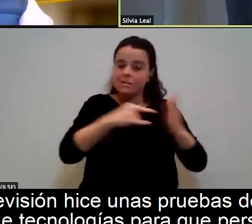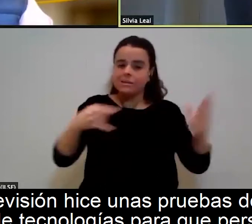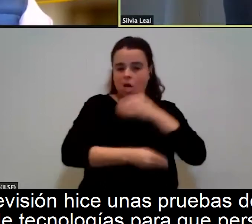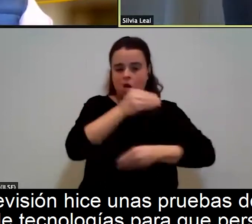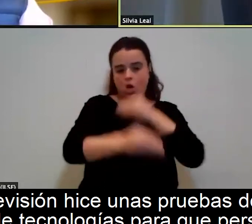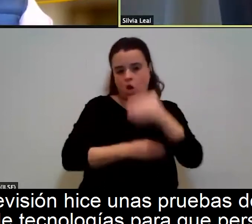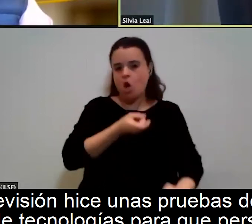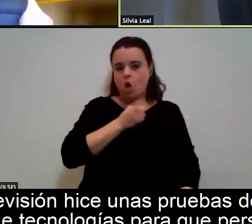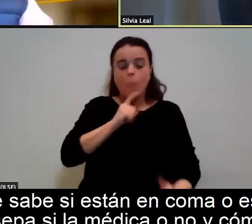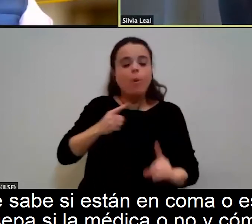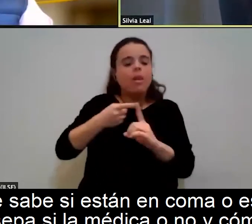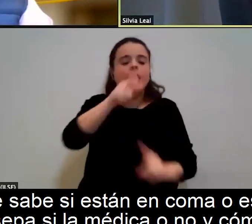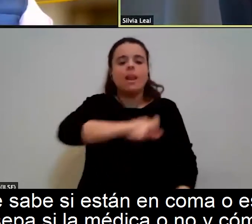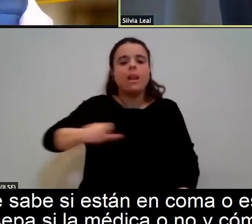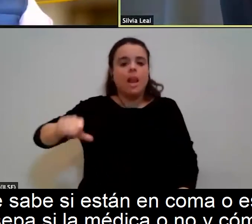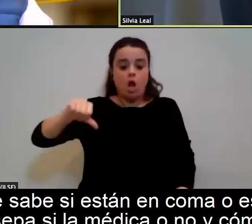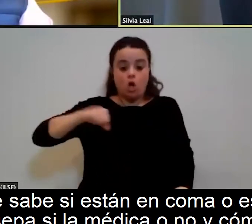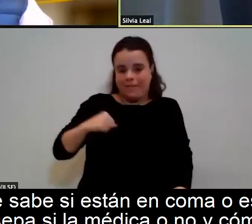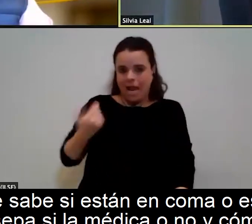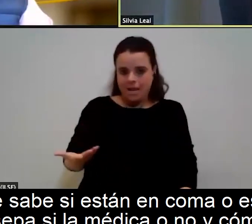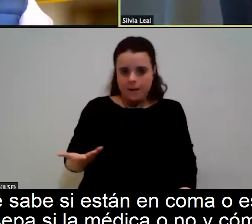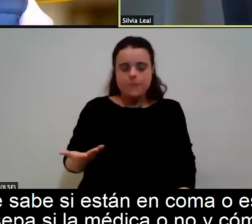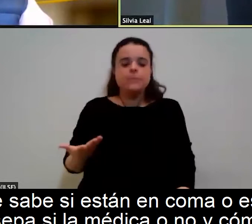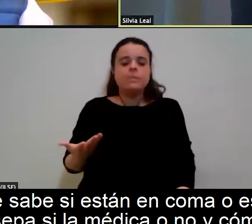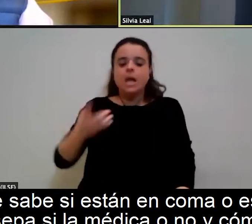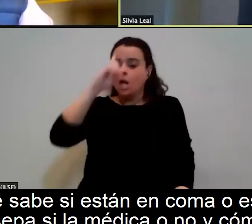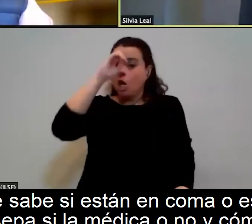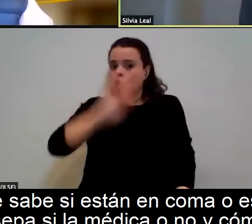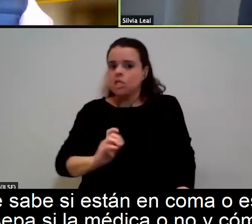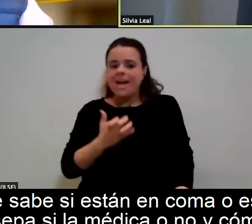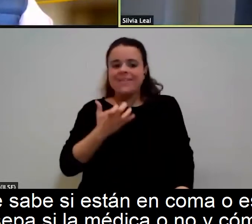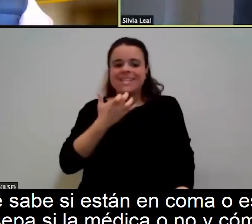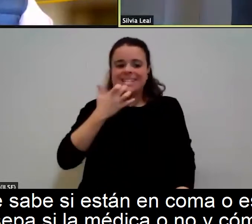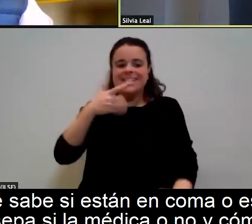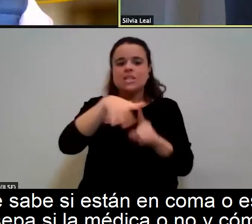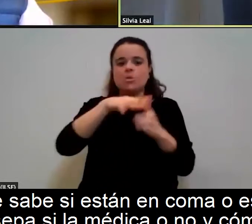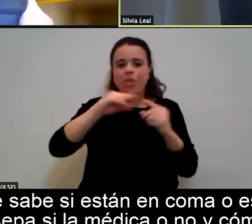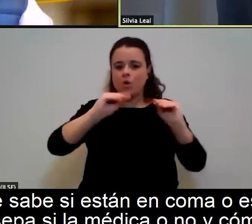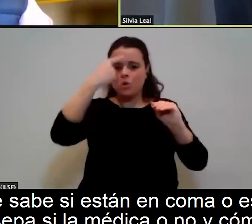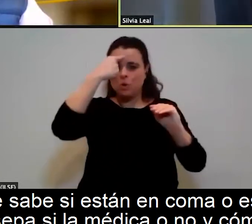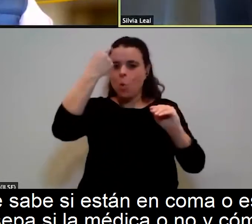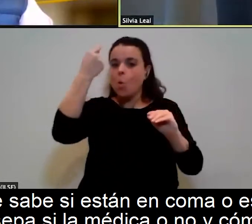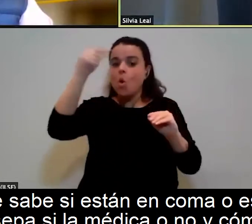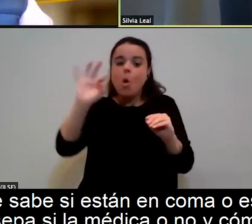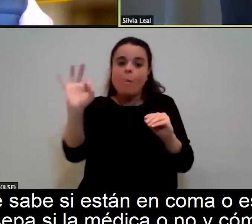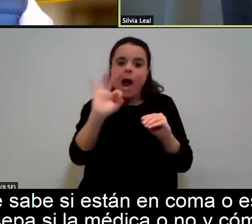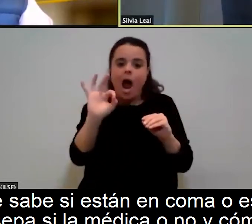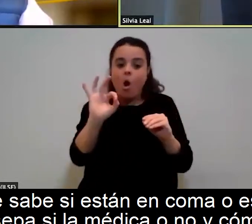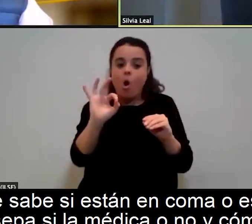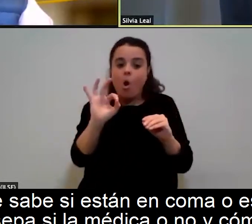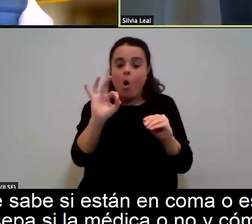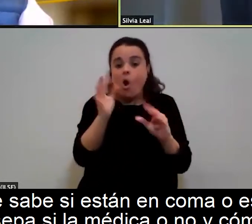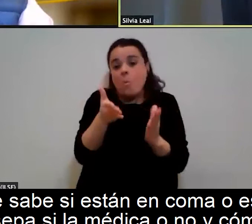personas que están en un hospital y que no se sabe si están en coma o están clínicamente muertas,